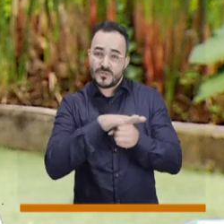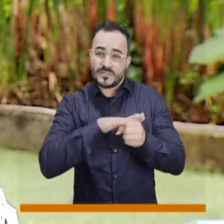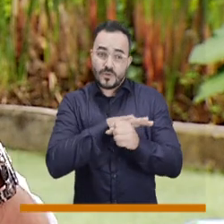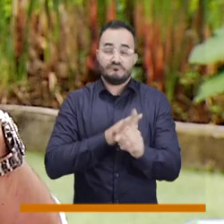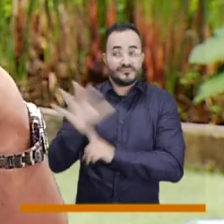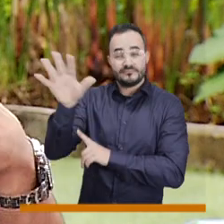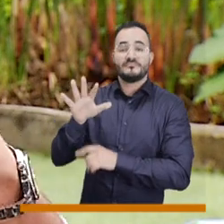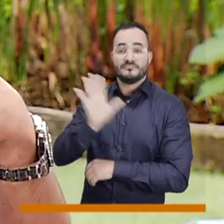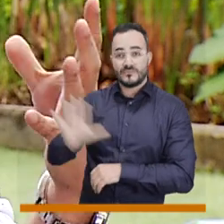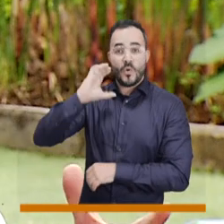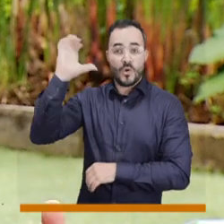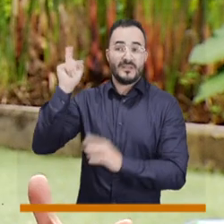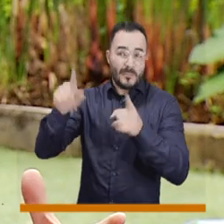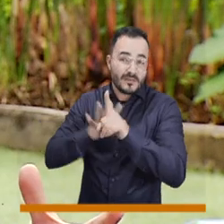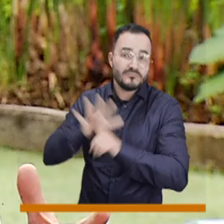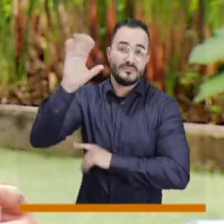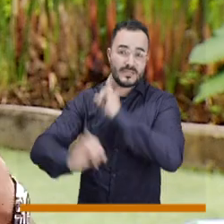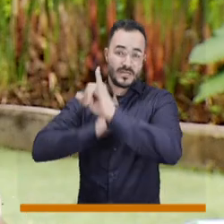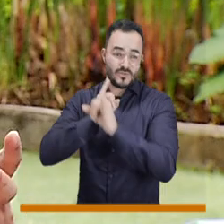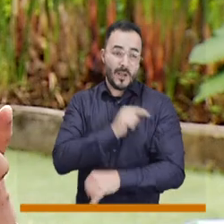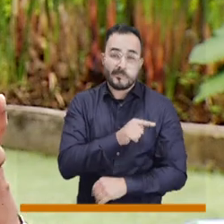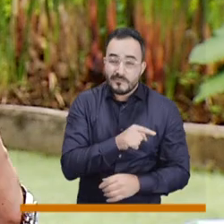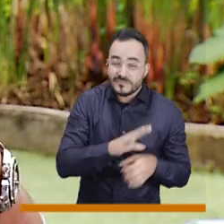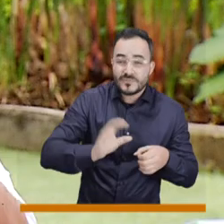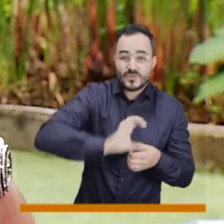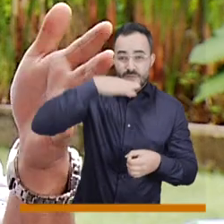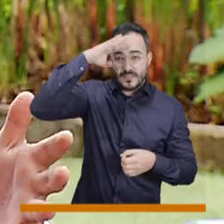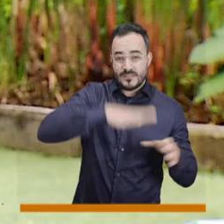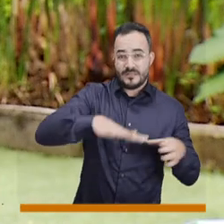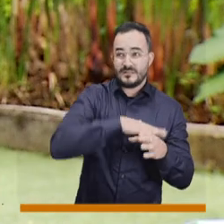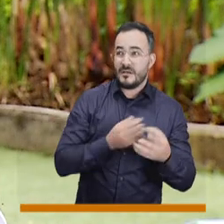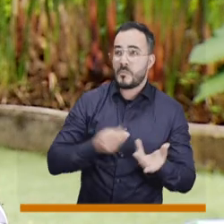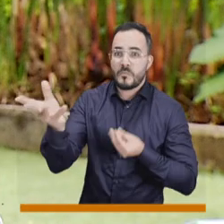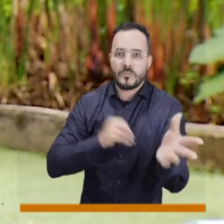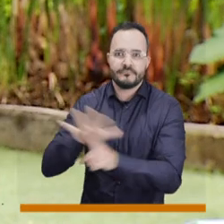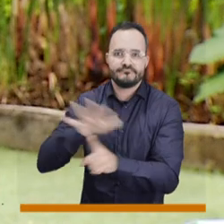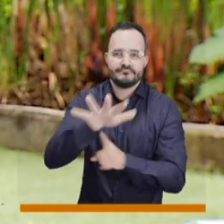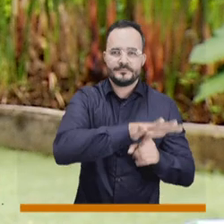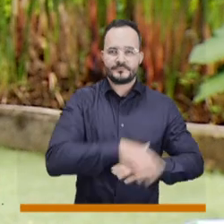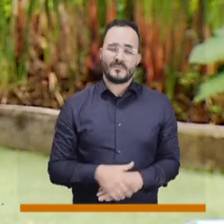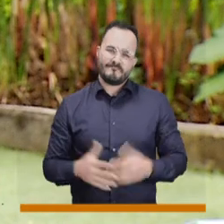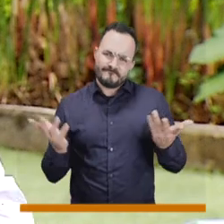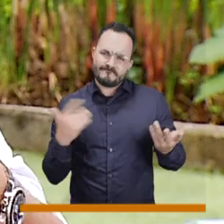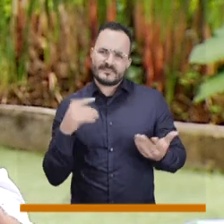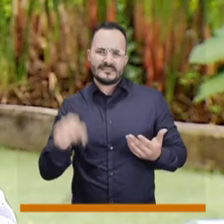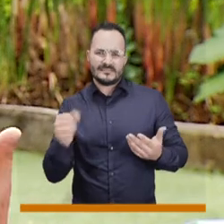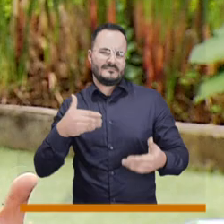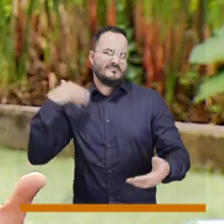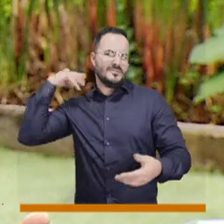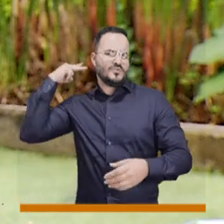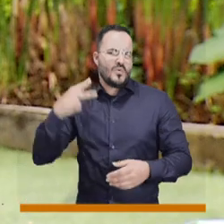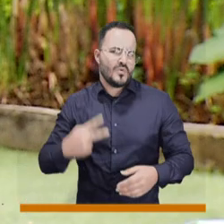interno, sino a nivel nacional y transnacional. Medellín, pues por toda su idiosincrasia desde el punto de vista delictivo, lamentablemente, obviamente